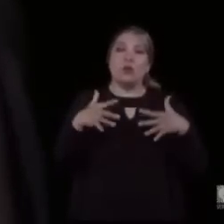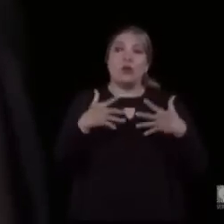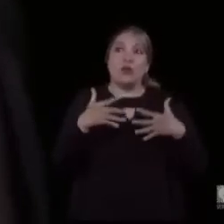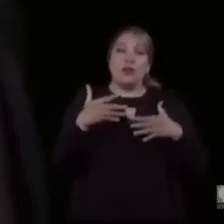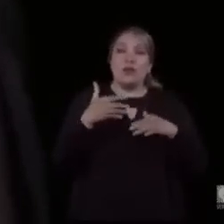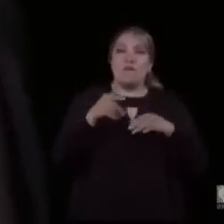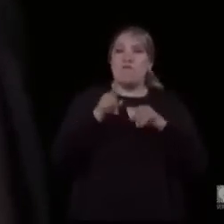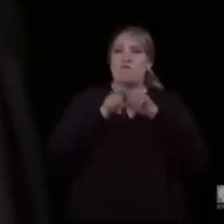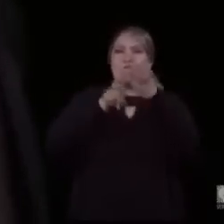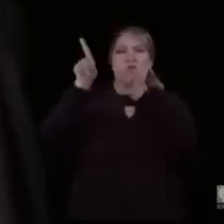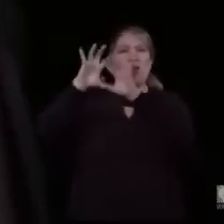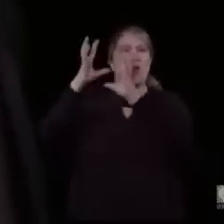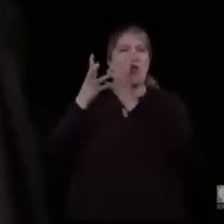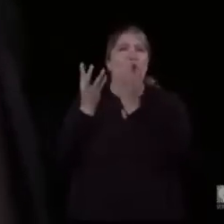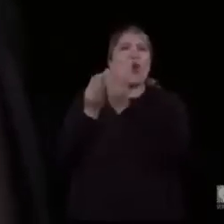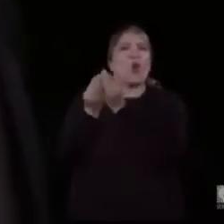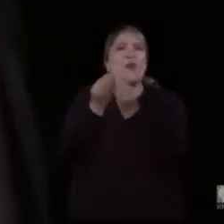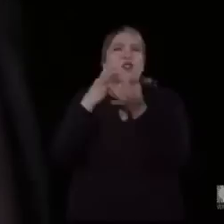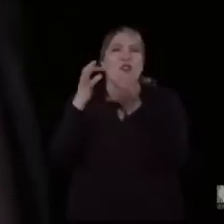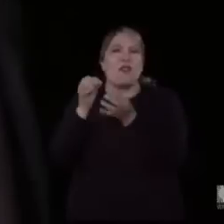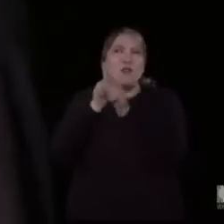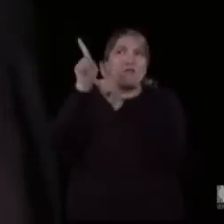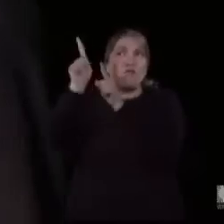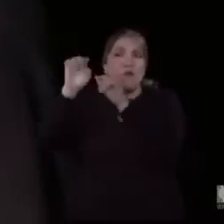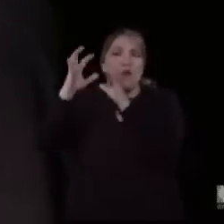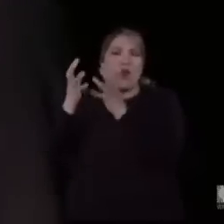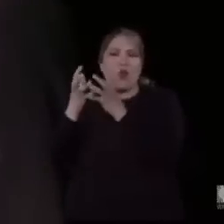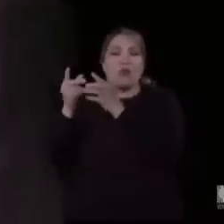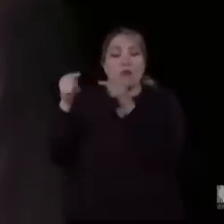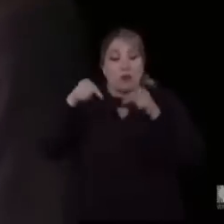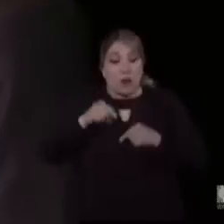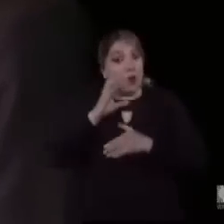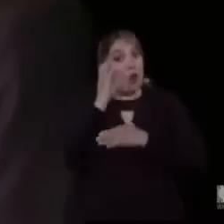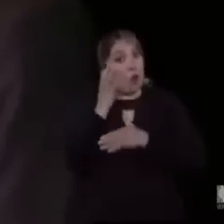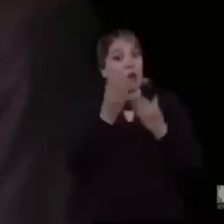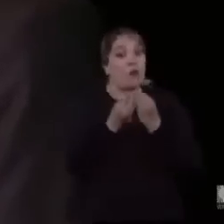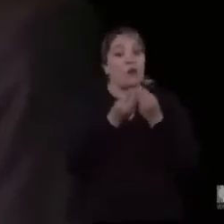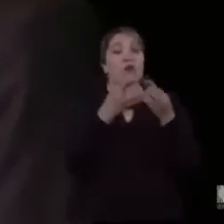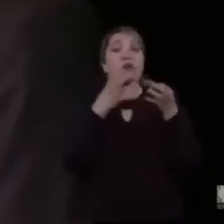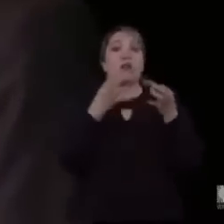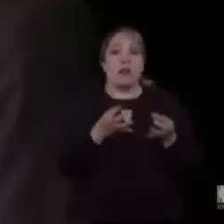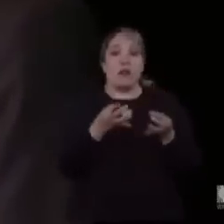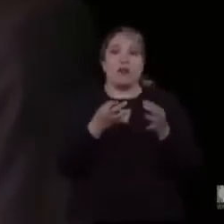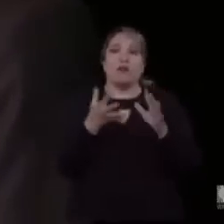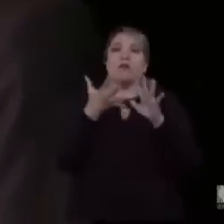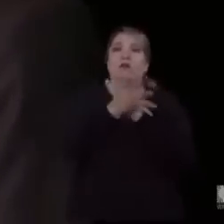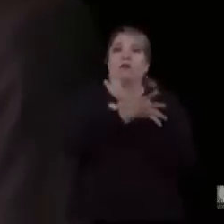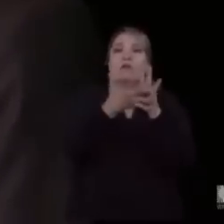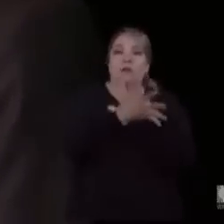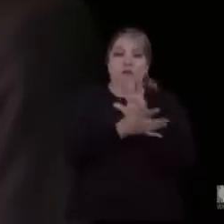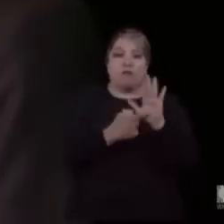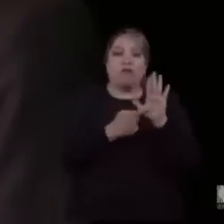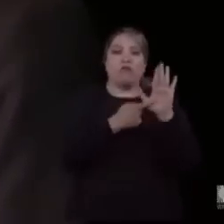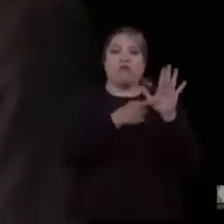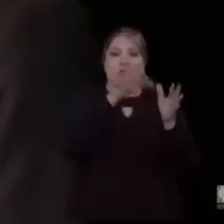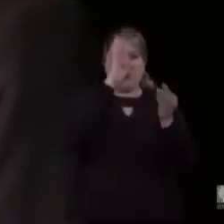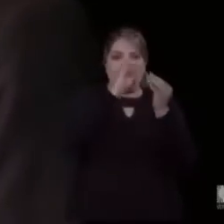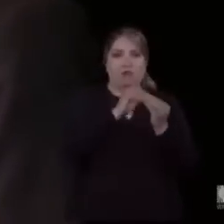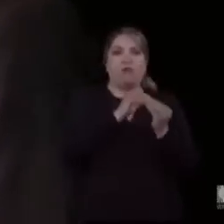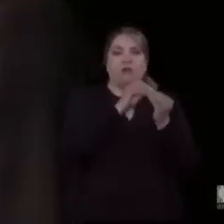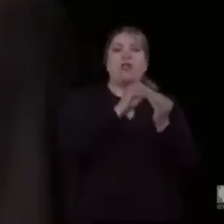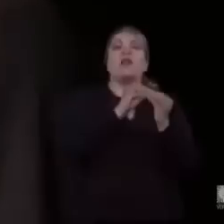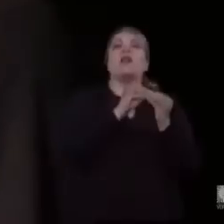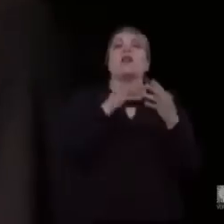otras comisiones de la verdad en el mundo. Mensaje venido desde las víctimas, los firmantes del acuerdo del